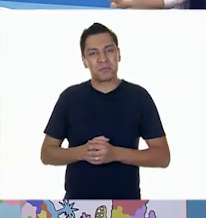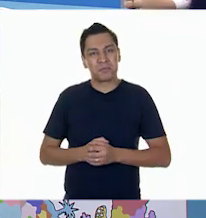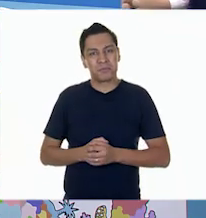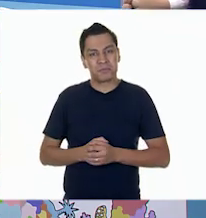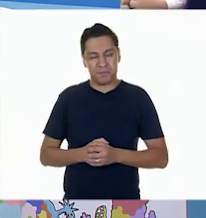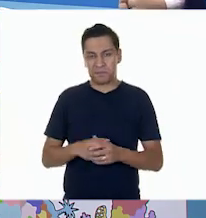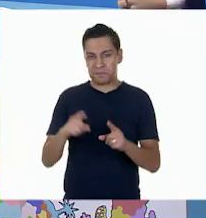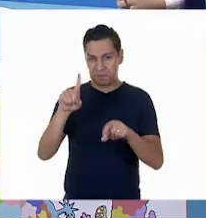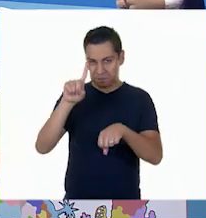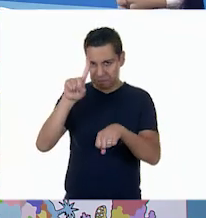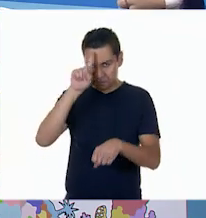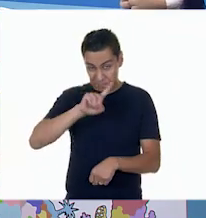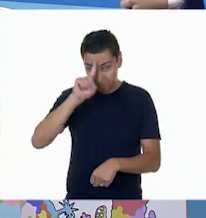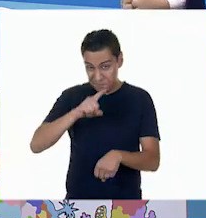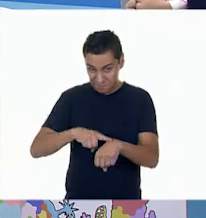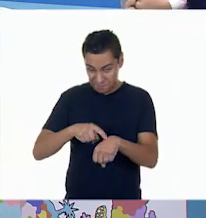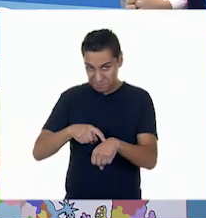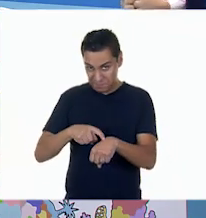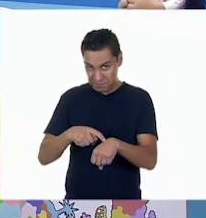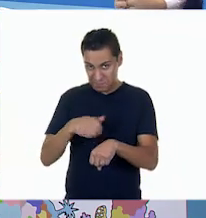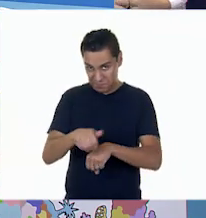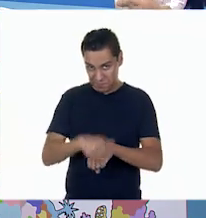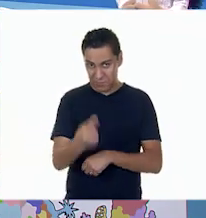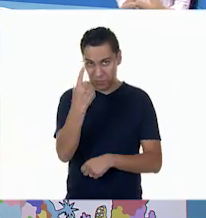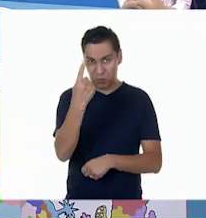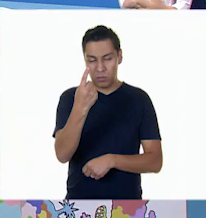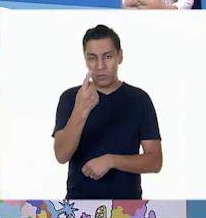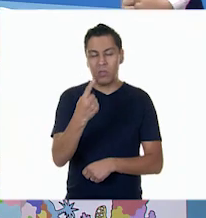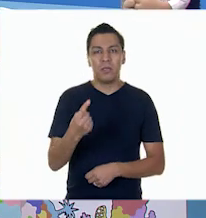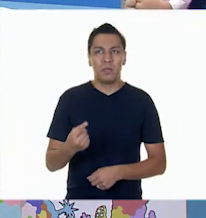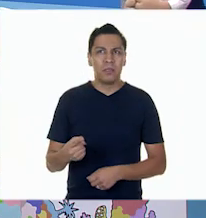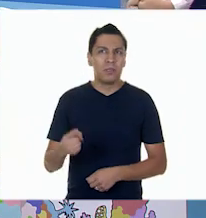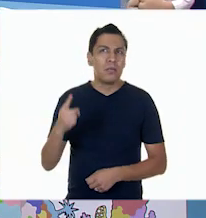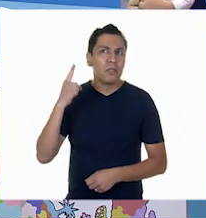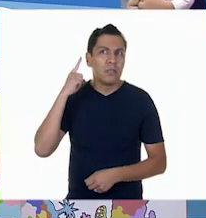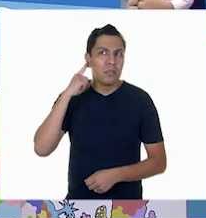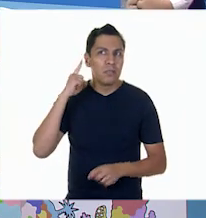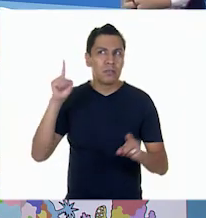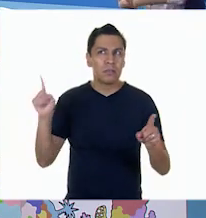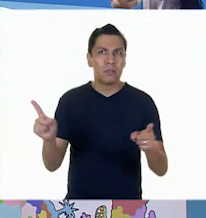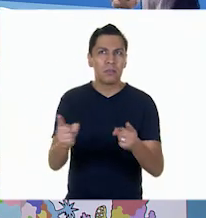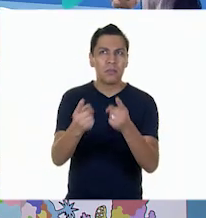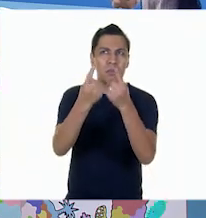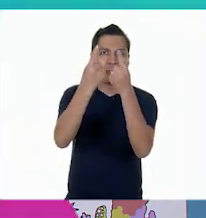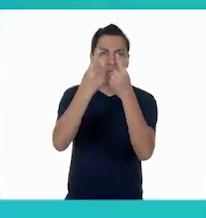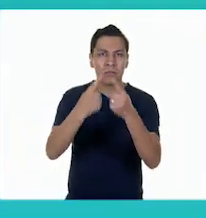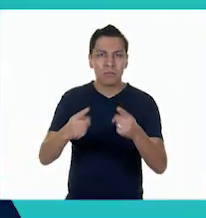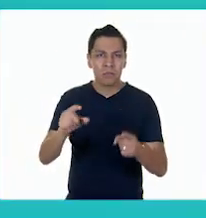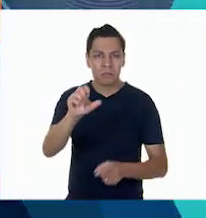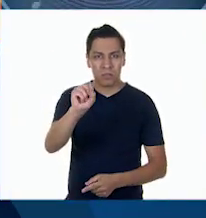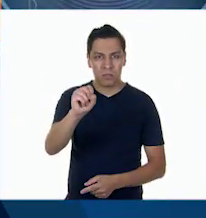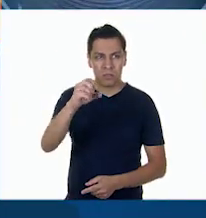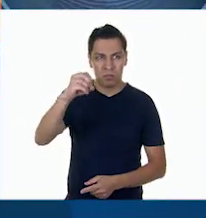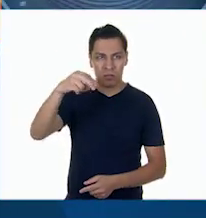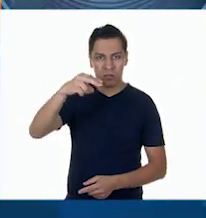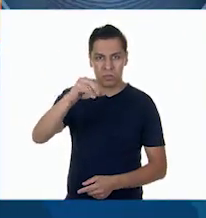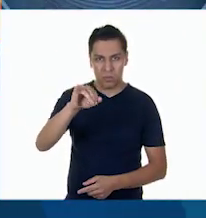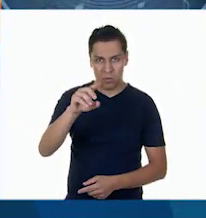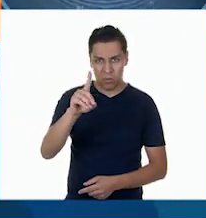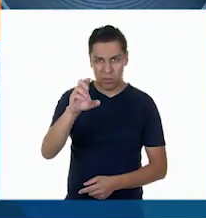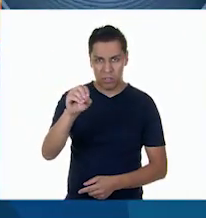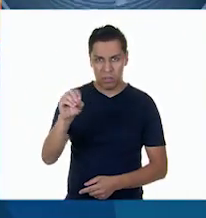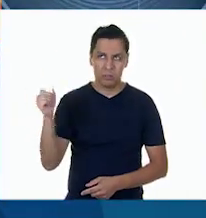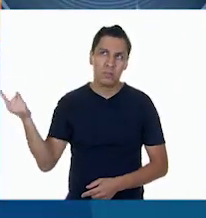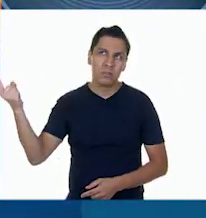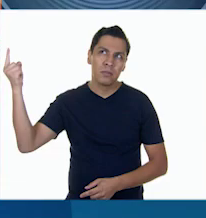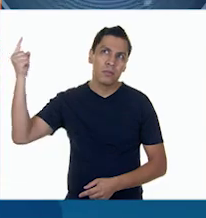Lo primero es entender ¿cómo es que el sonido llega a nuestros oídos? Para esto vamos a armar el siguiente esquema.